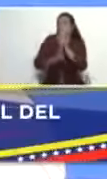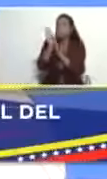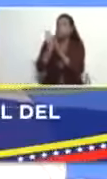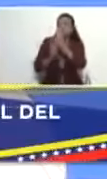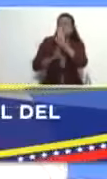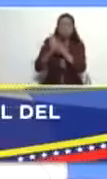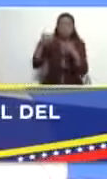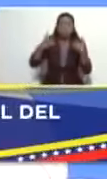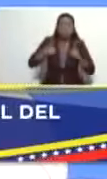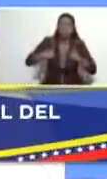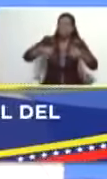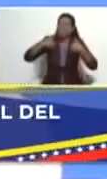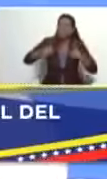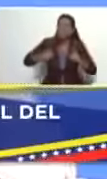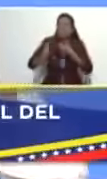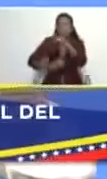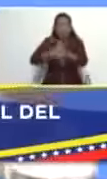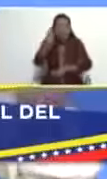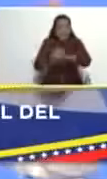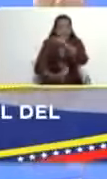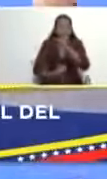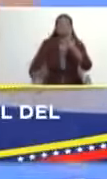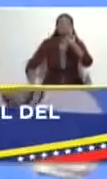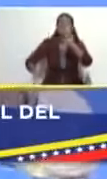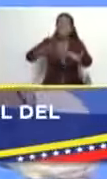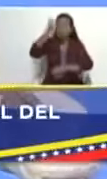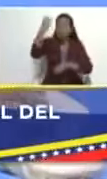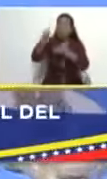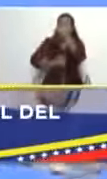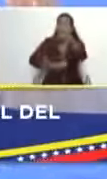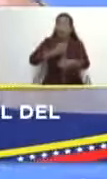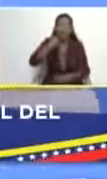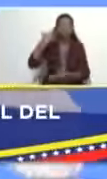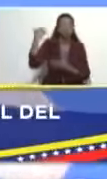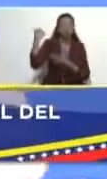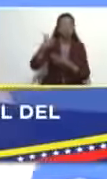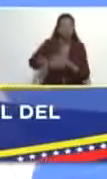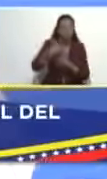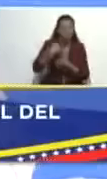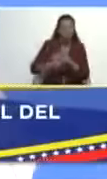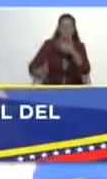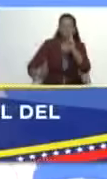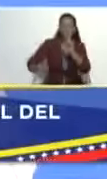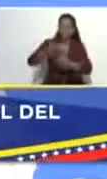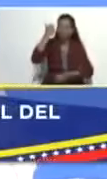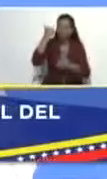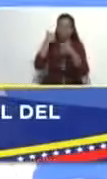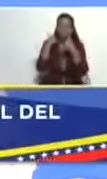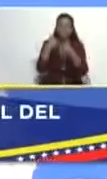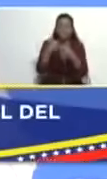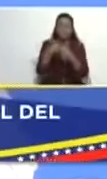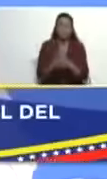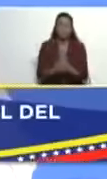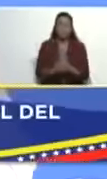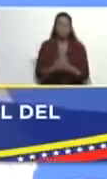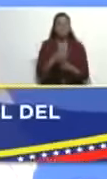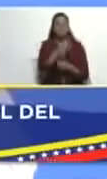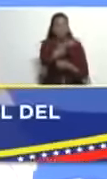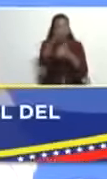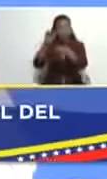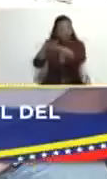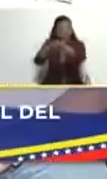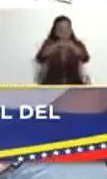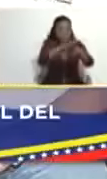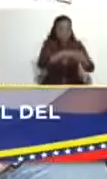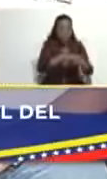Lo estamos haciendo y lo vamos a seguir logrando. Yo les he dicho, nosotros